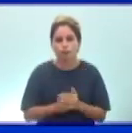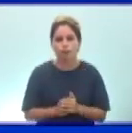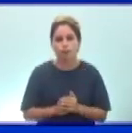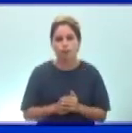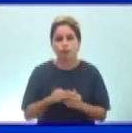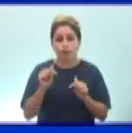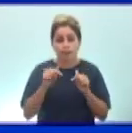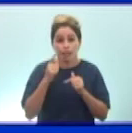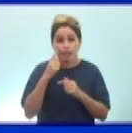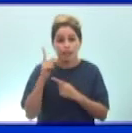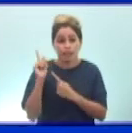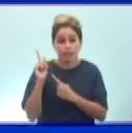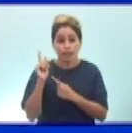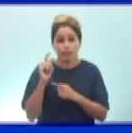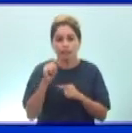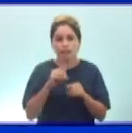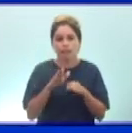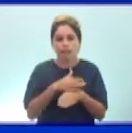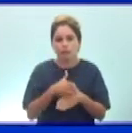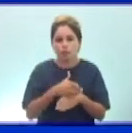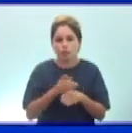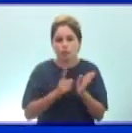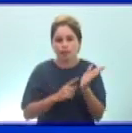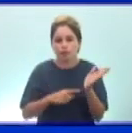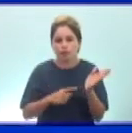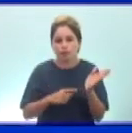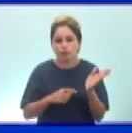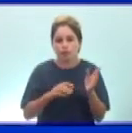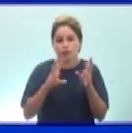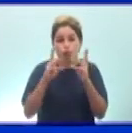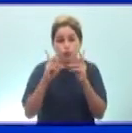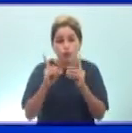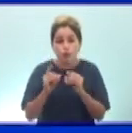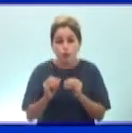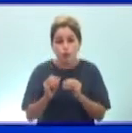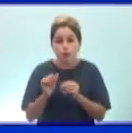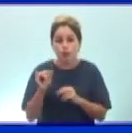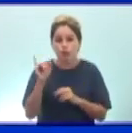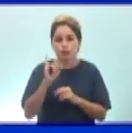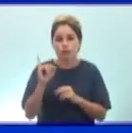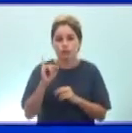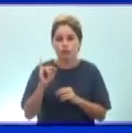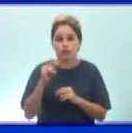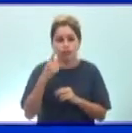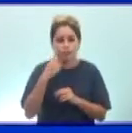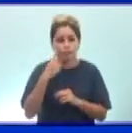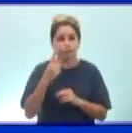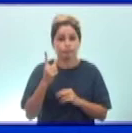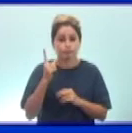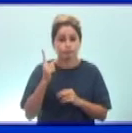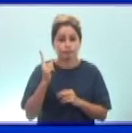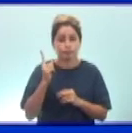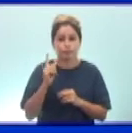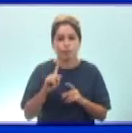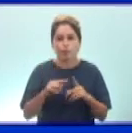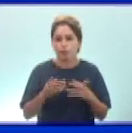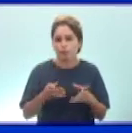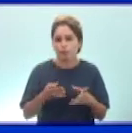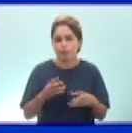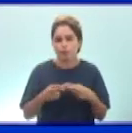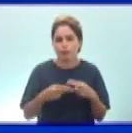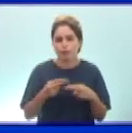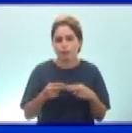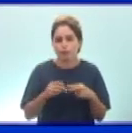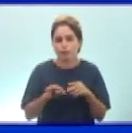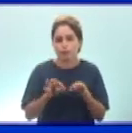carbono. Tenemos que tener en cuenta que el número atómico de carbono es 6, por lo que debemos utilizar los